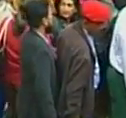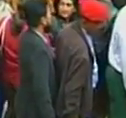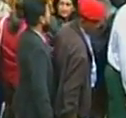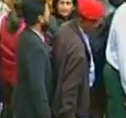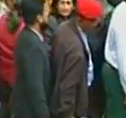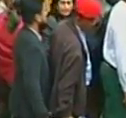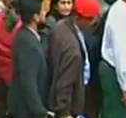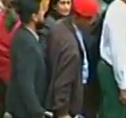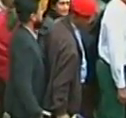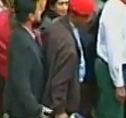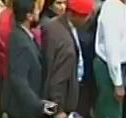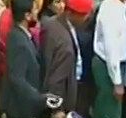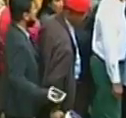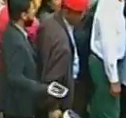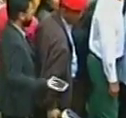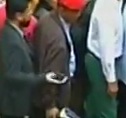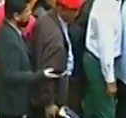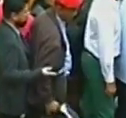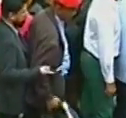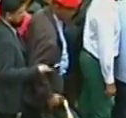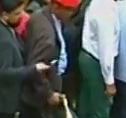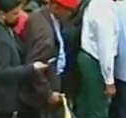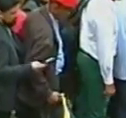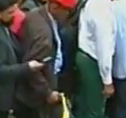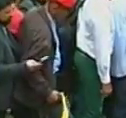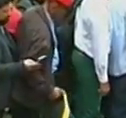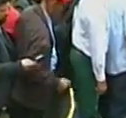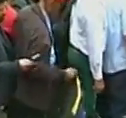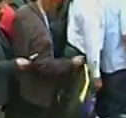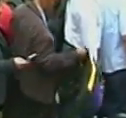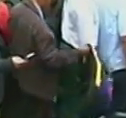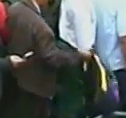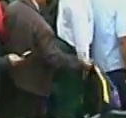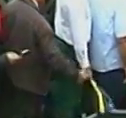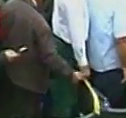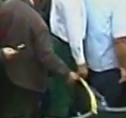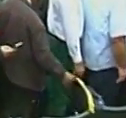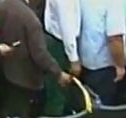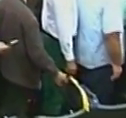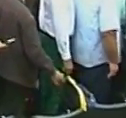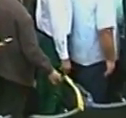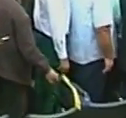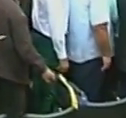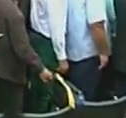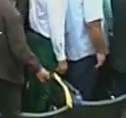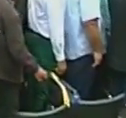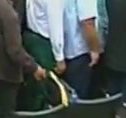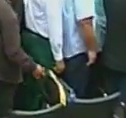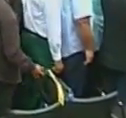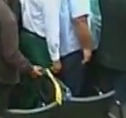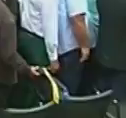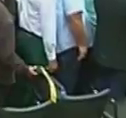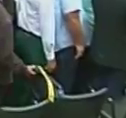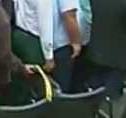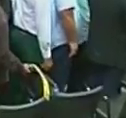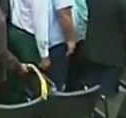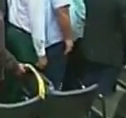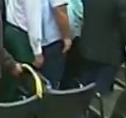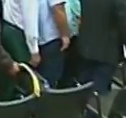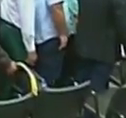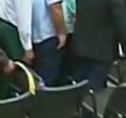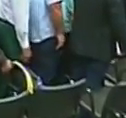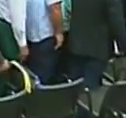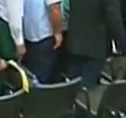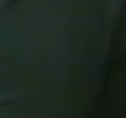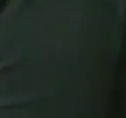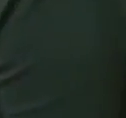somos un pueblo de paz, y considera oportuna la aprobación de todo el apoyo que le ha dado los